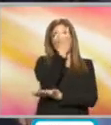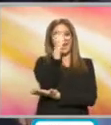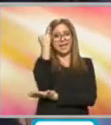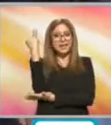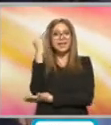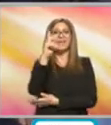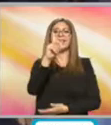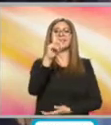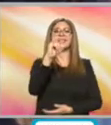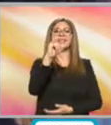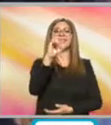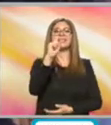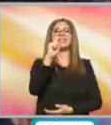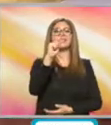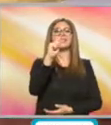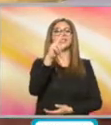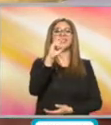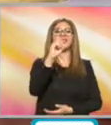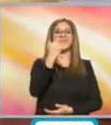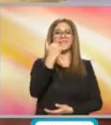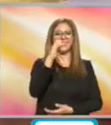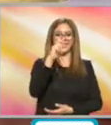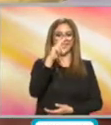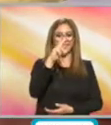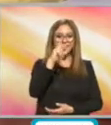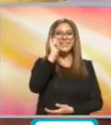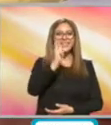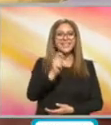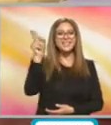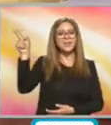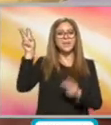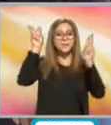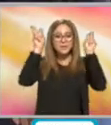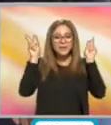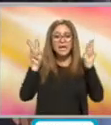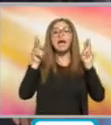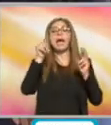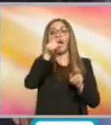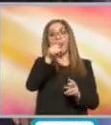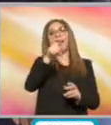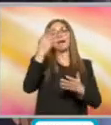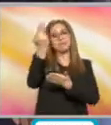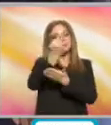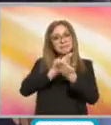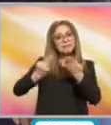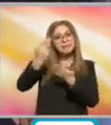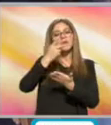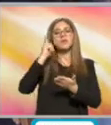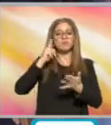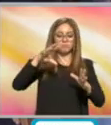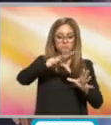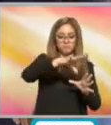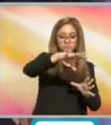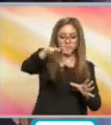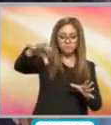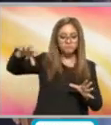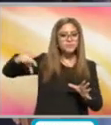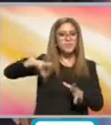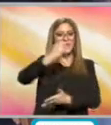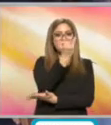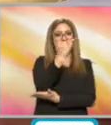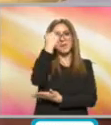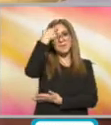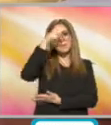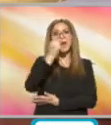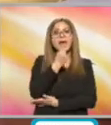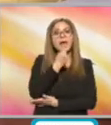no sé si conozcan. Ay, yo sí. Claro, esta marca, ¿no? Sí, Muy colorida, de ¿no? Amparín, Claro. ella va a poner el jardín de niños. Uy, les Entonces va a haber